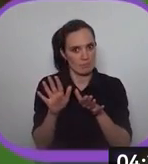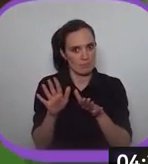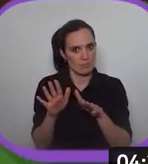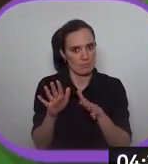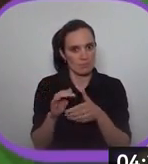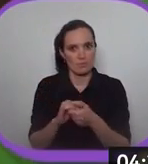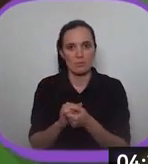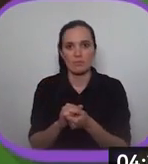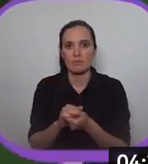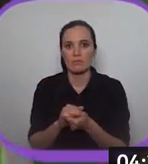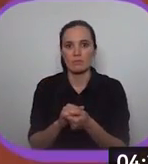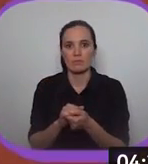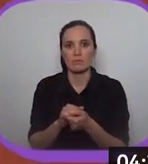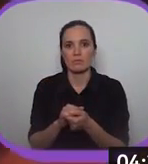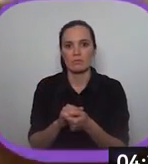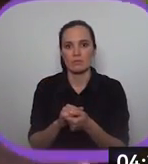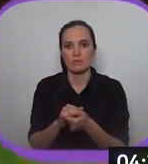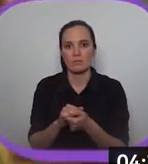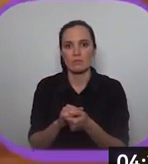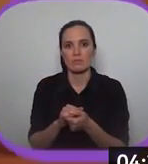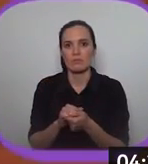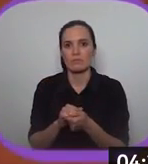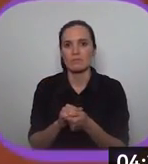No te acerques más, Kalos.